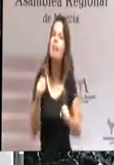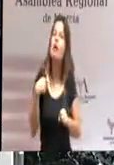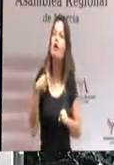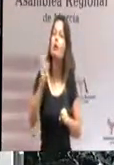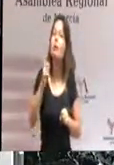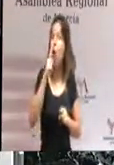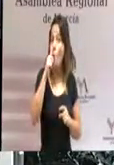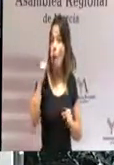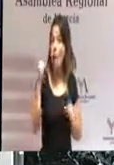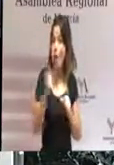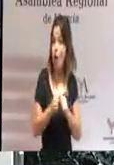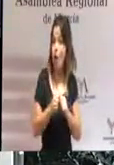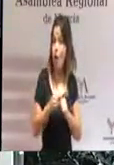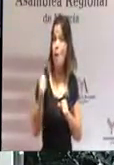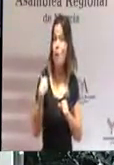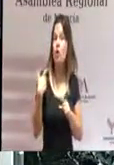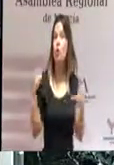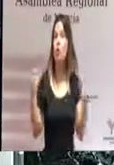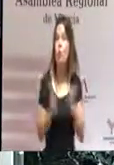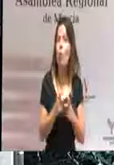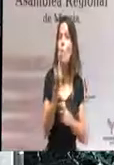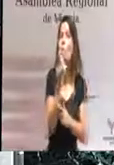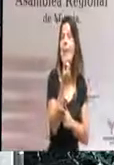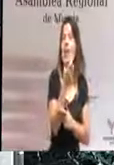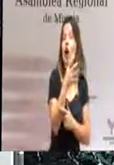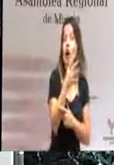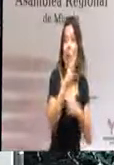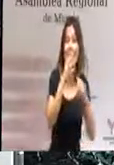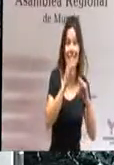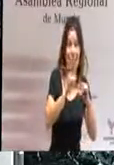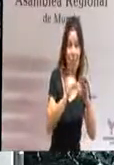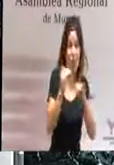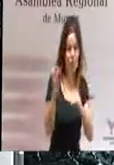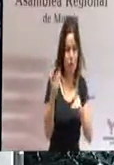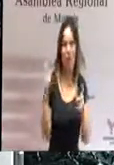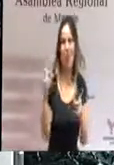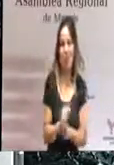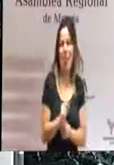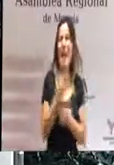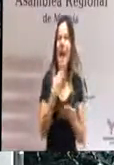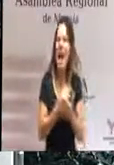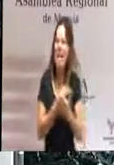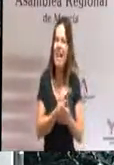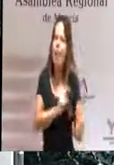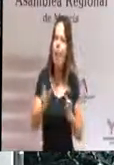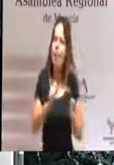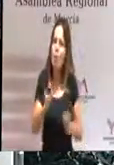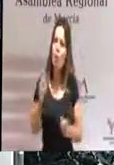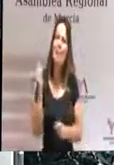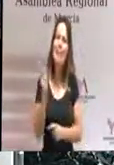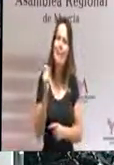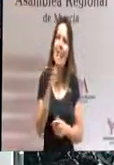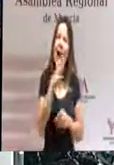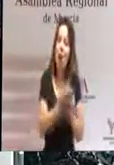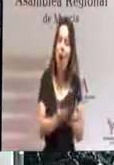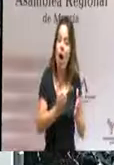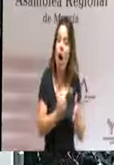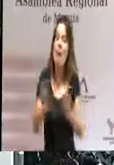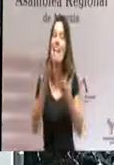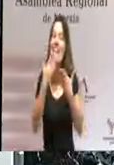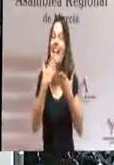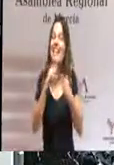un año ha conseguido reducir el precio del agua desalada, garantizar el envío regular de agua trasvasada gracias a la ley